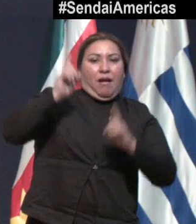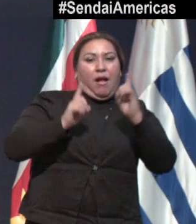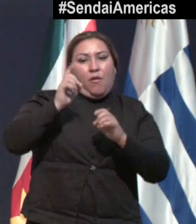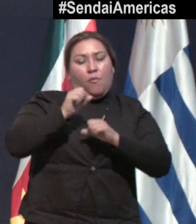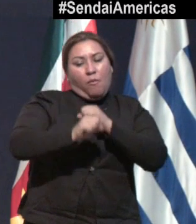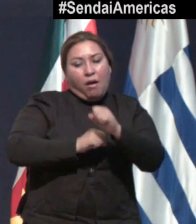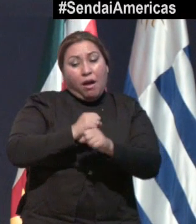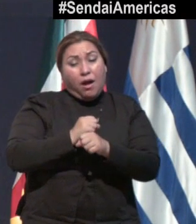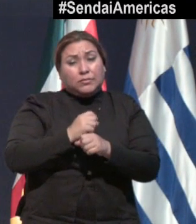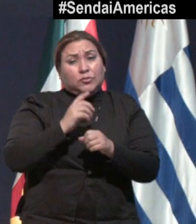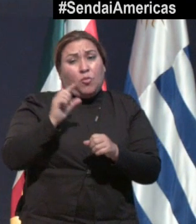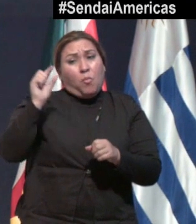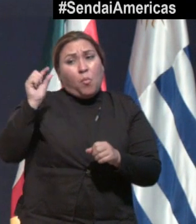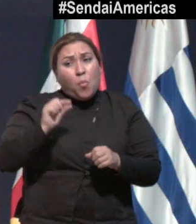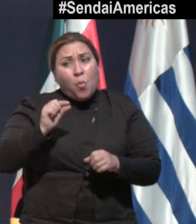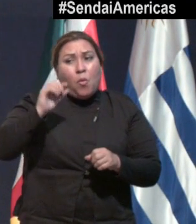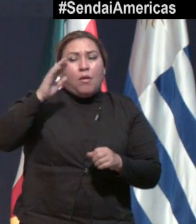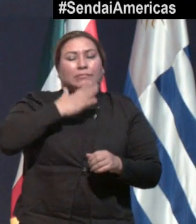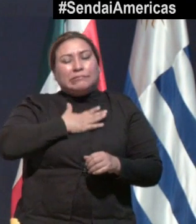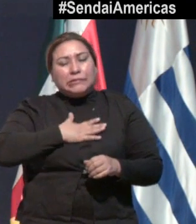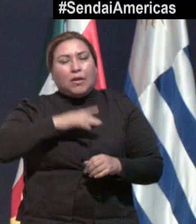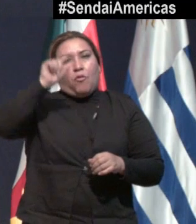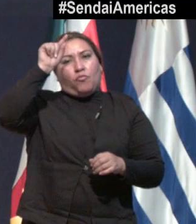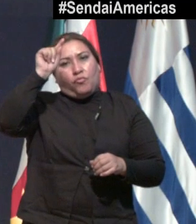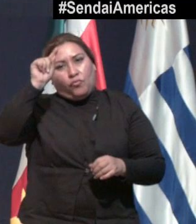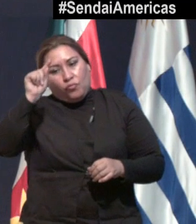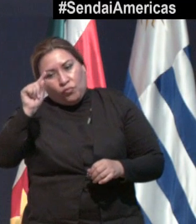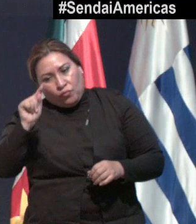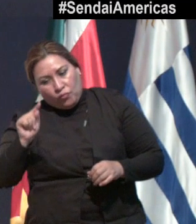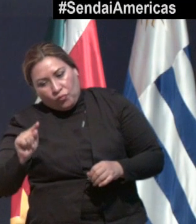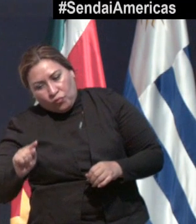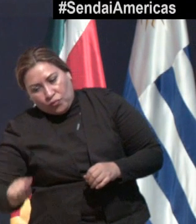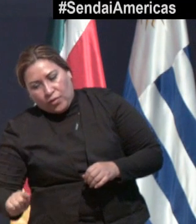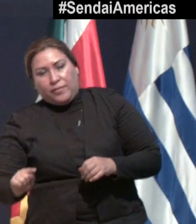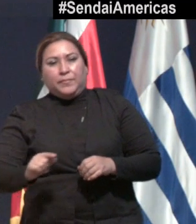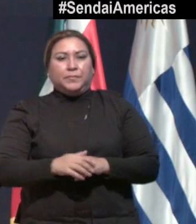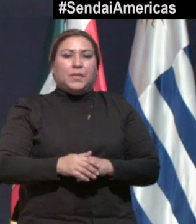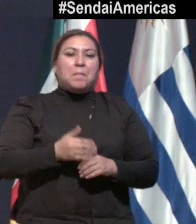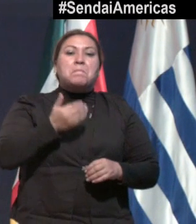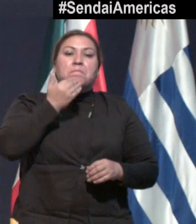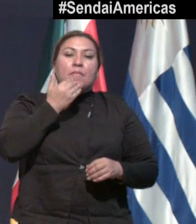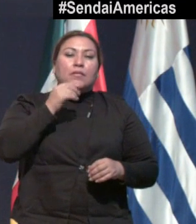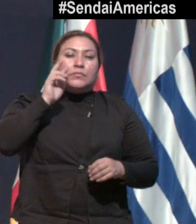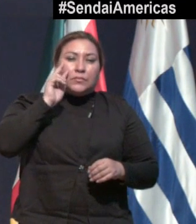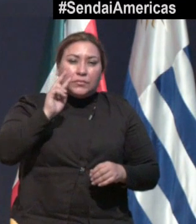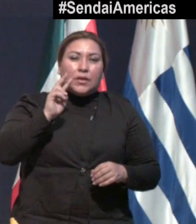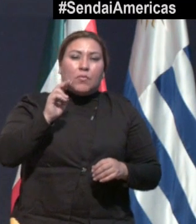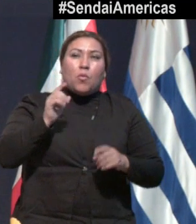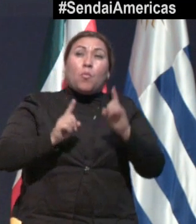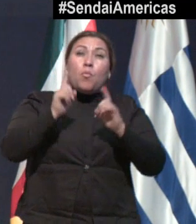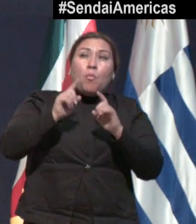de relativamente que hay calma y vemos unos bajones, pero si vemos la